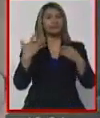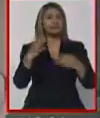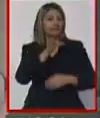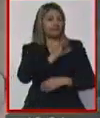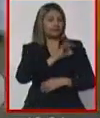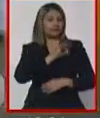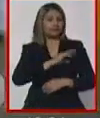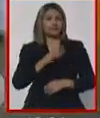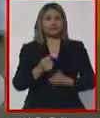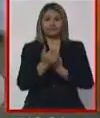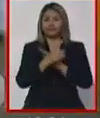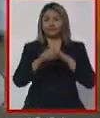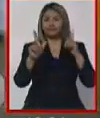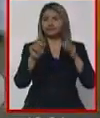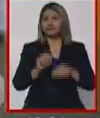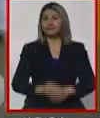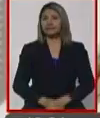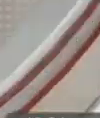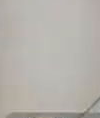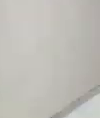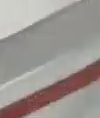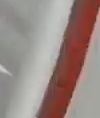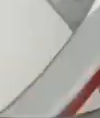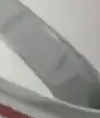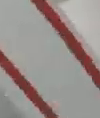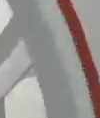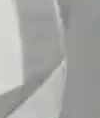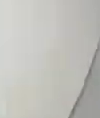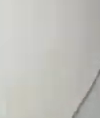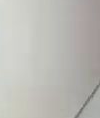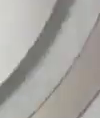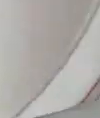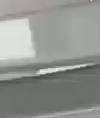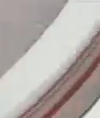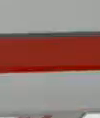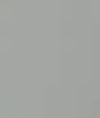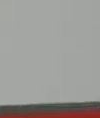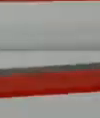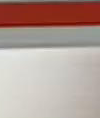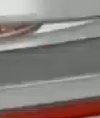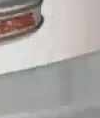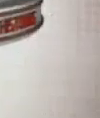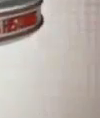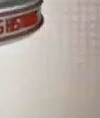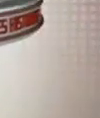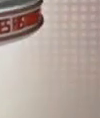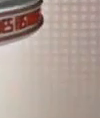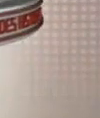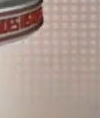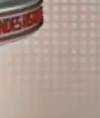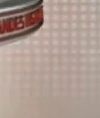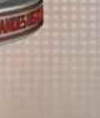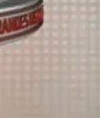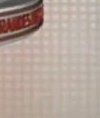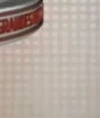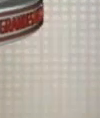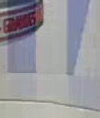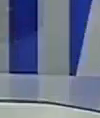serán beneficiados con esta norma. En instantes, en Al Día.